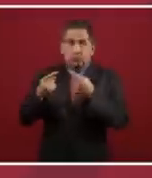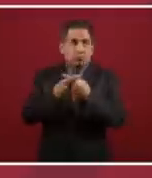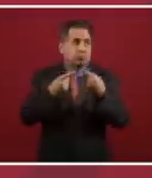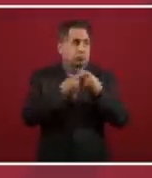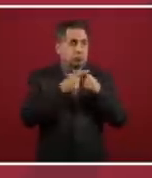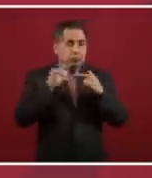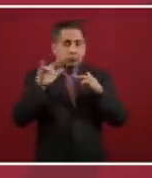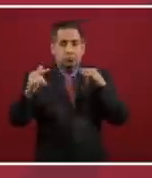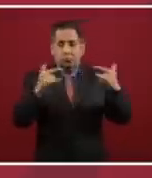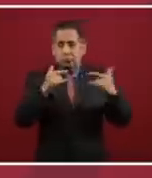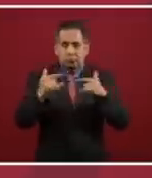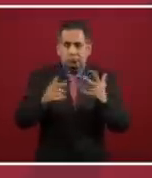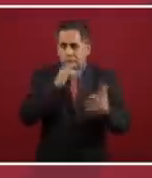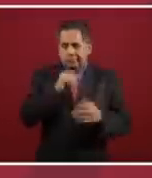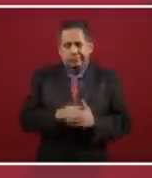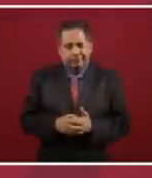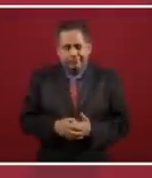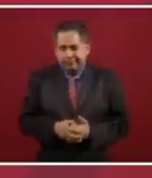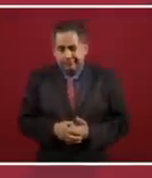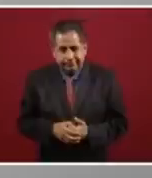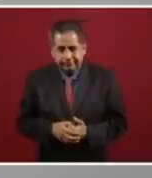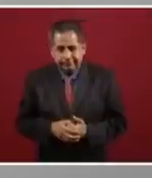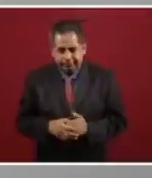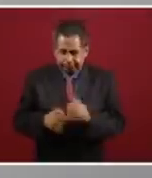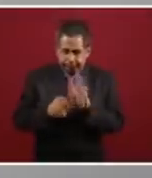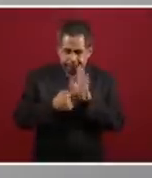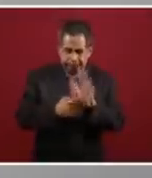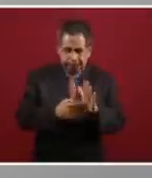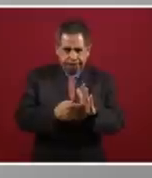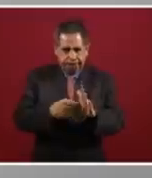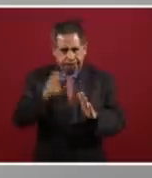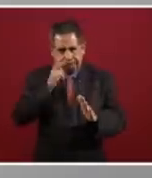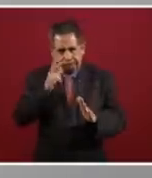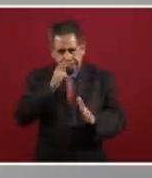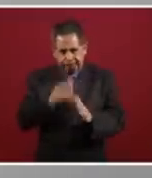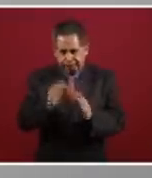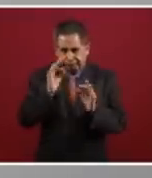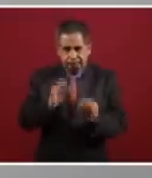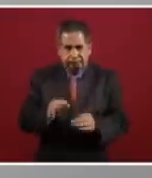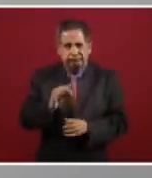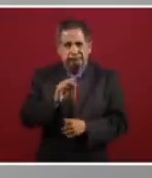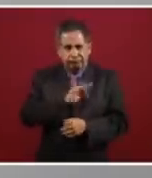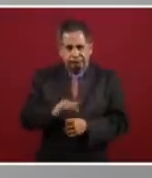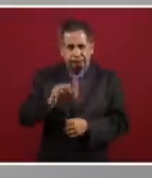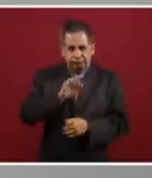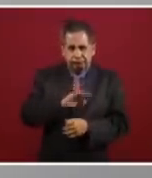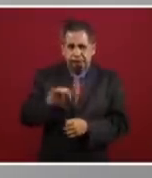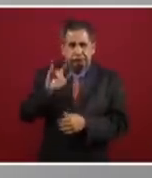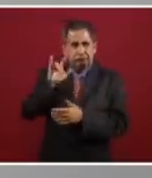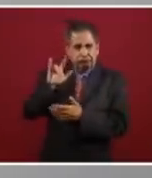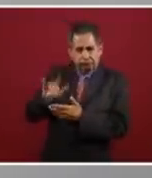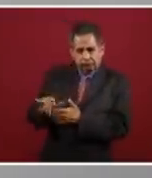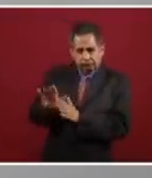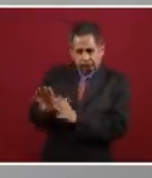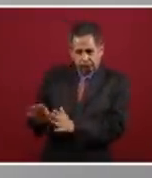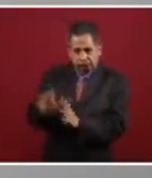Toluca, y ya se demostró que es posible,